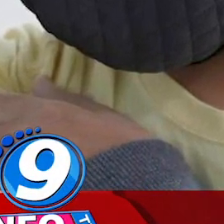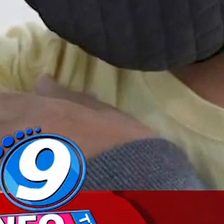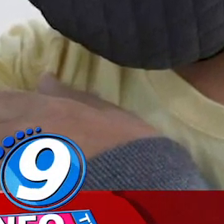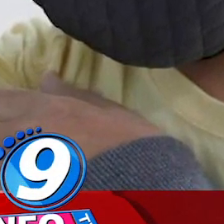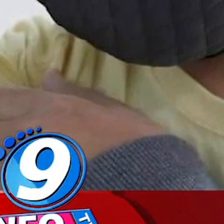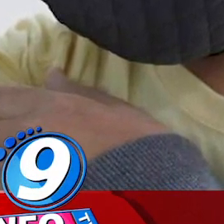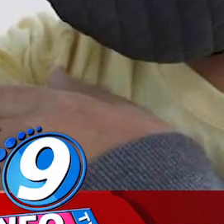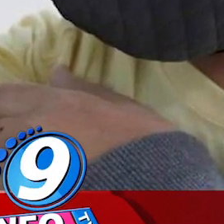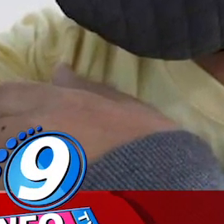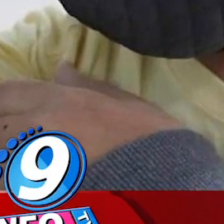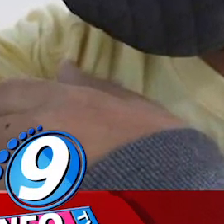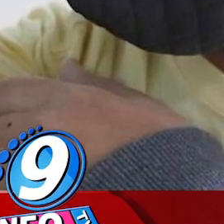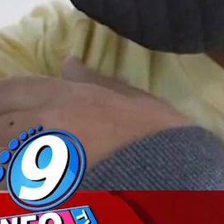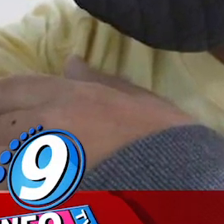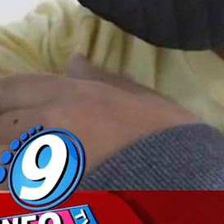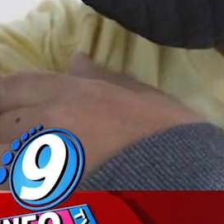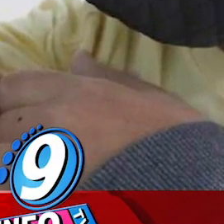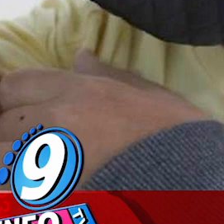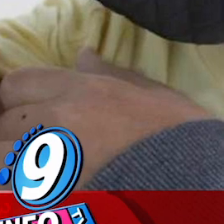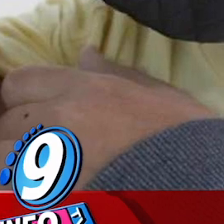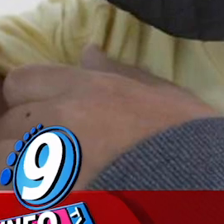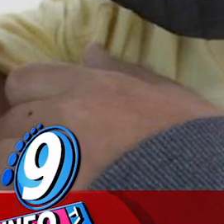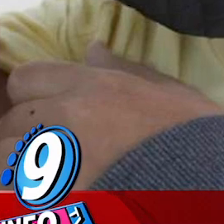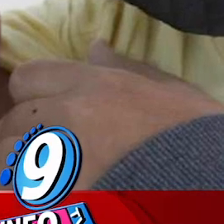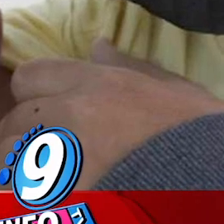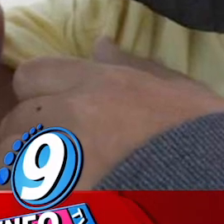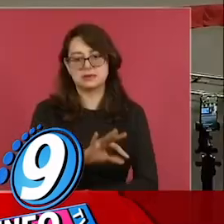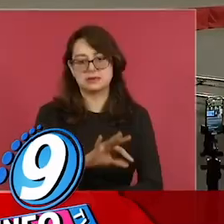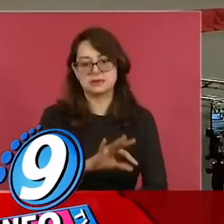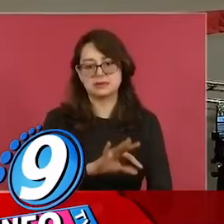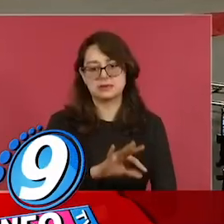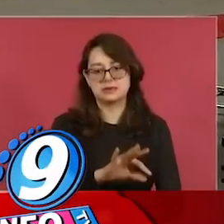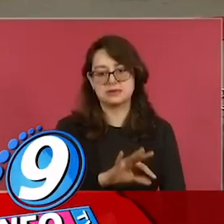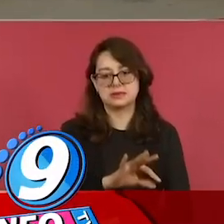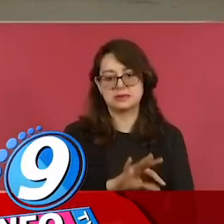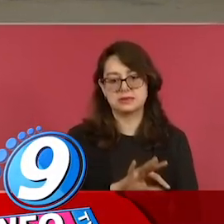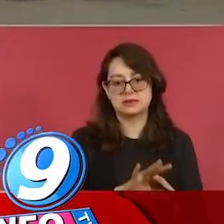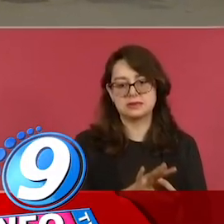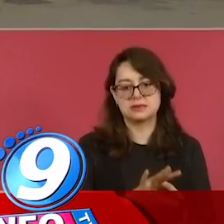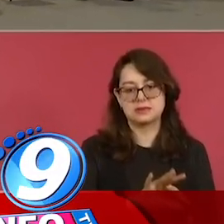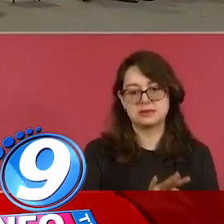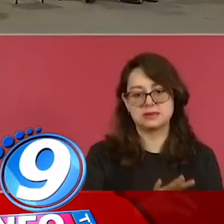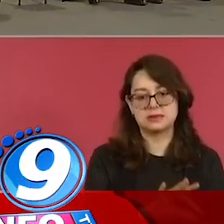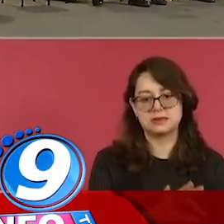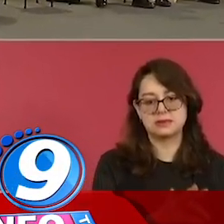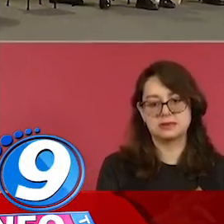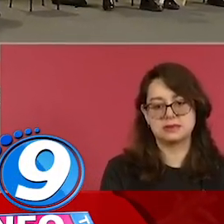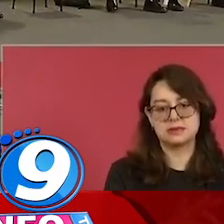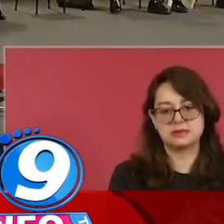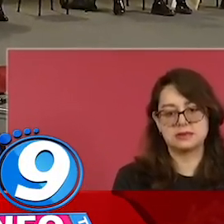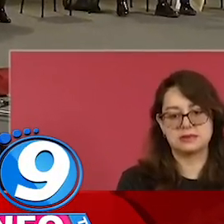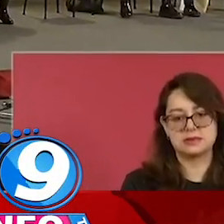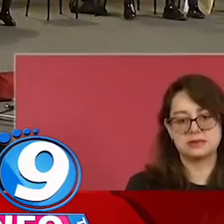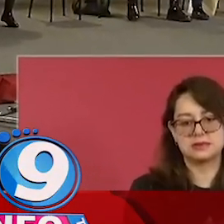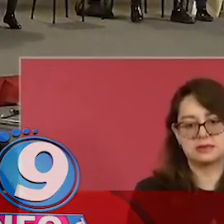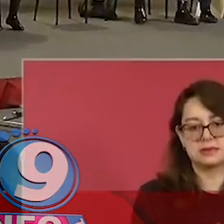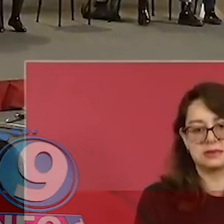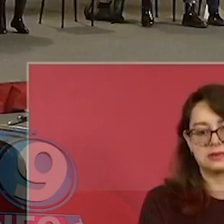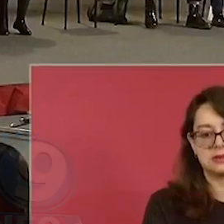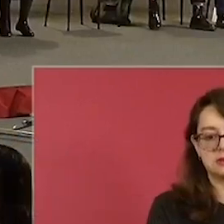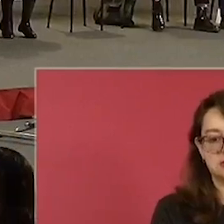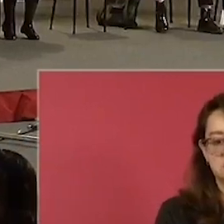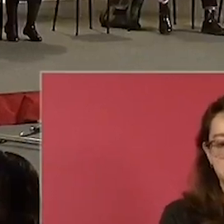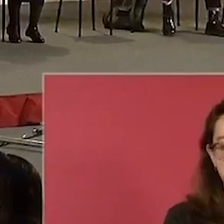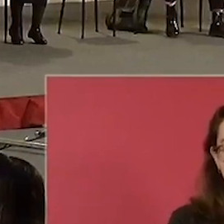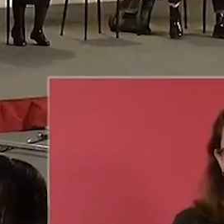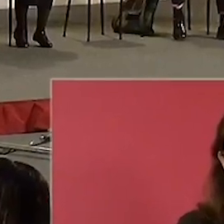tiempo brindar una protección más completa a la población vulnerable el doctor ru López ridaura destacó la importancia de que